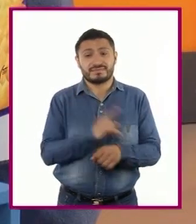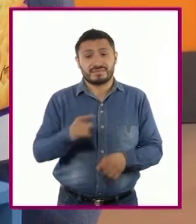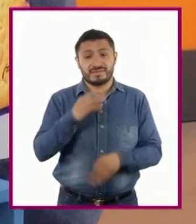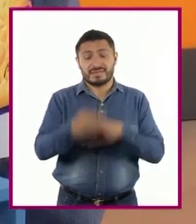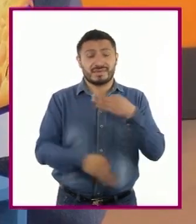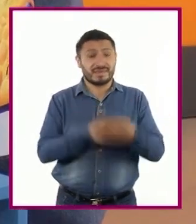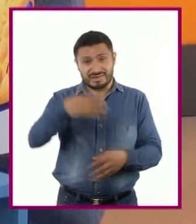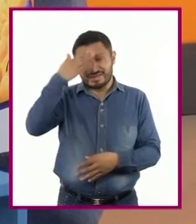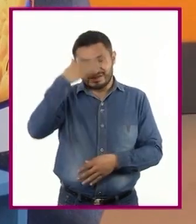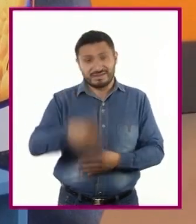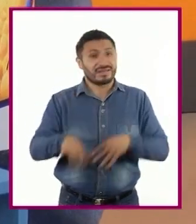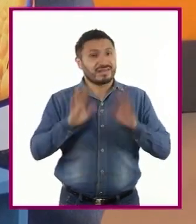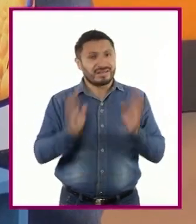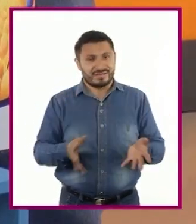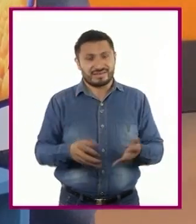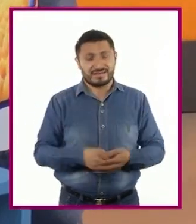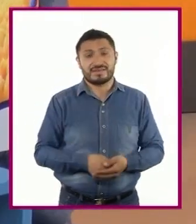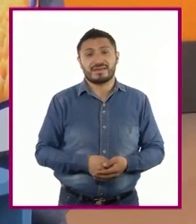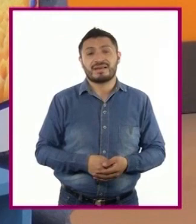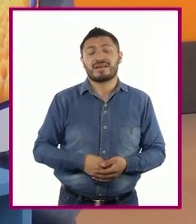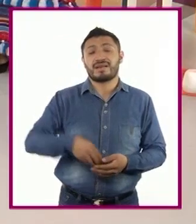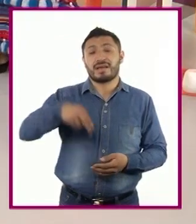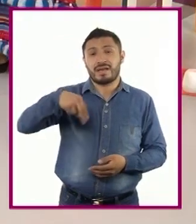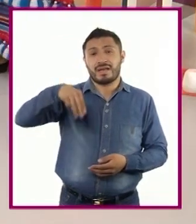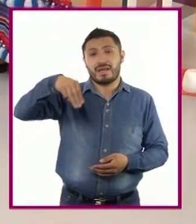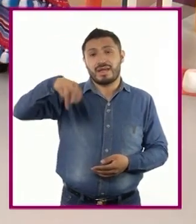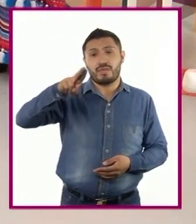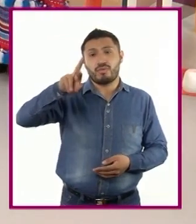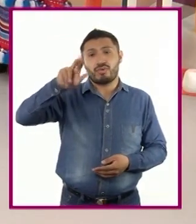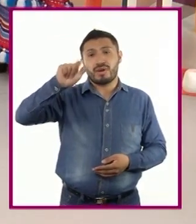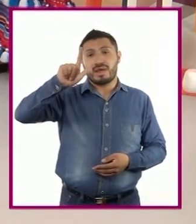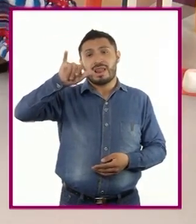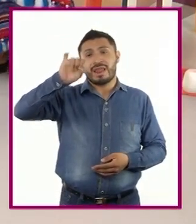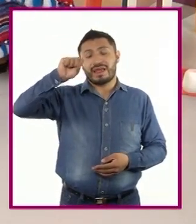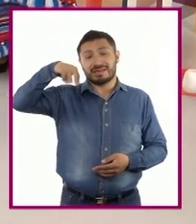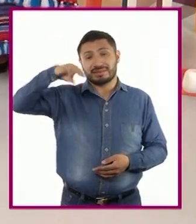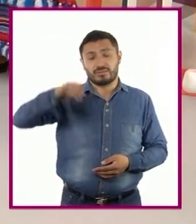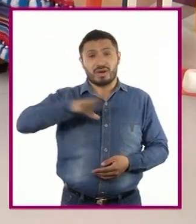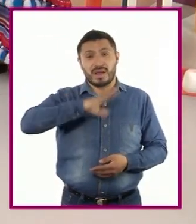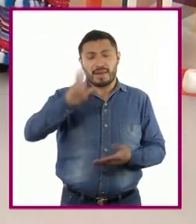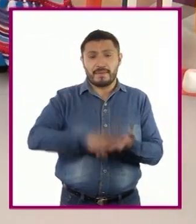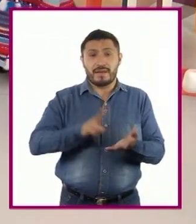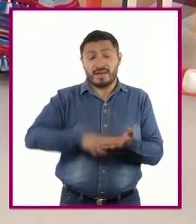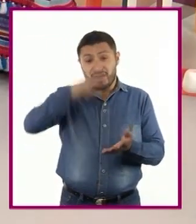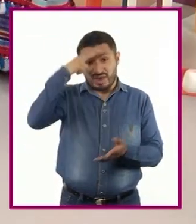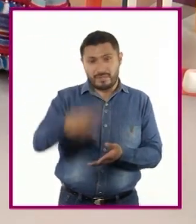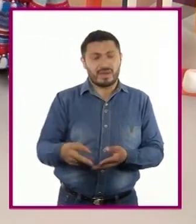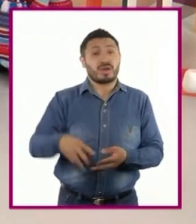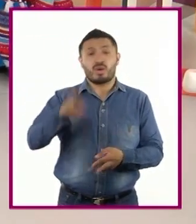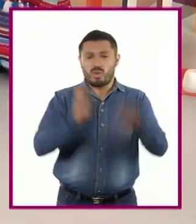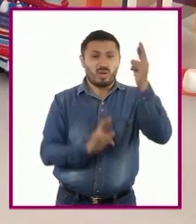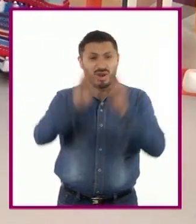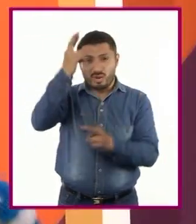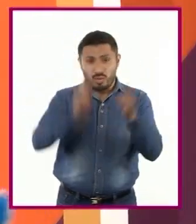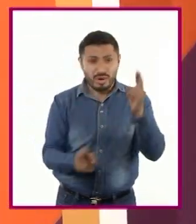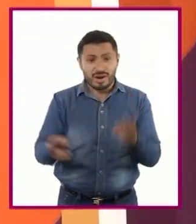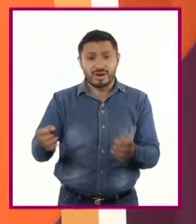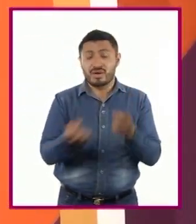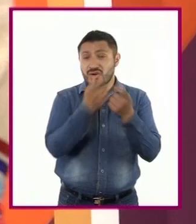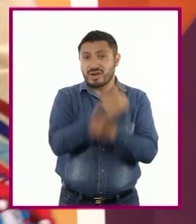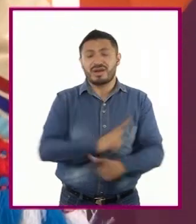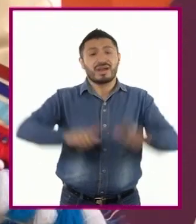todos sabemos que el muralismo plasma los valores de México, un México revolucionario,